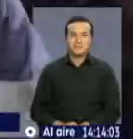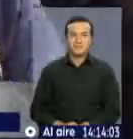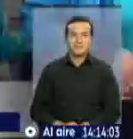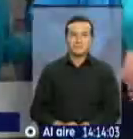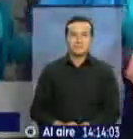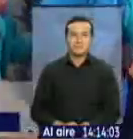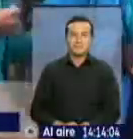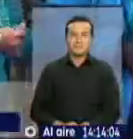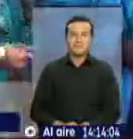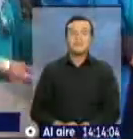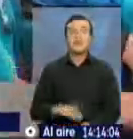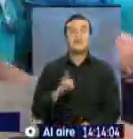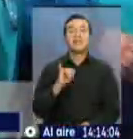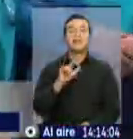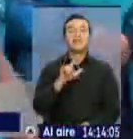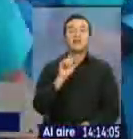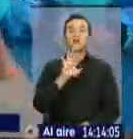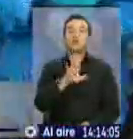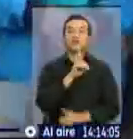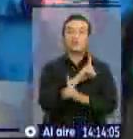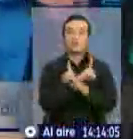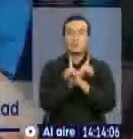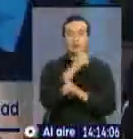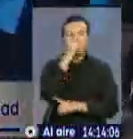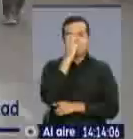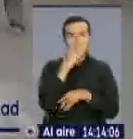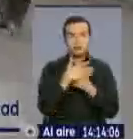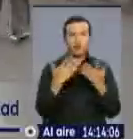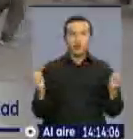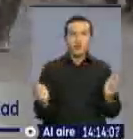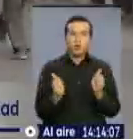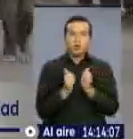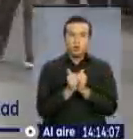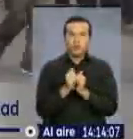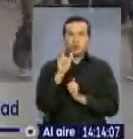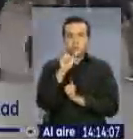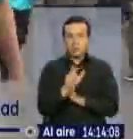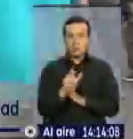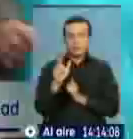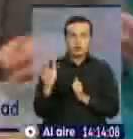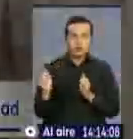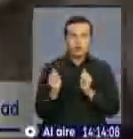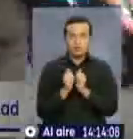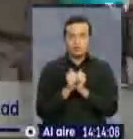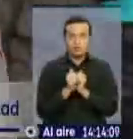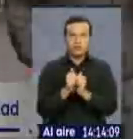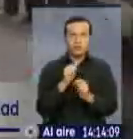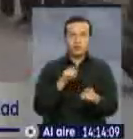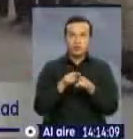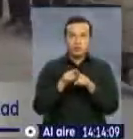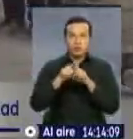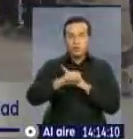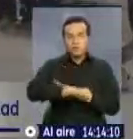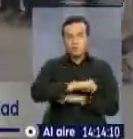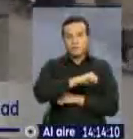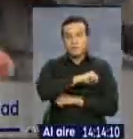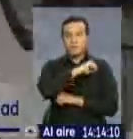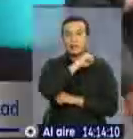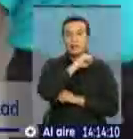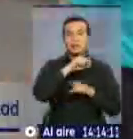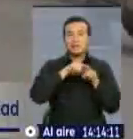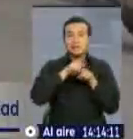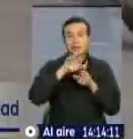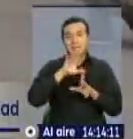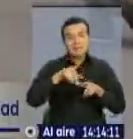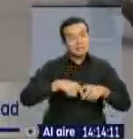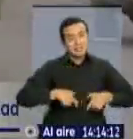felices. Danilo Siccio tiene discapacidad visual y junto a un escolta que lo acompañó, terminó la carrera. Él cuenta cómo se